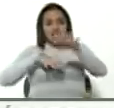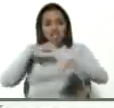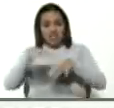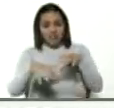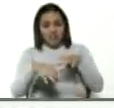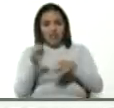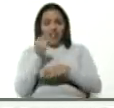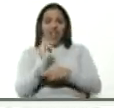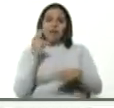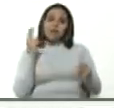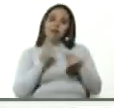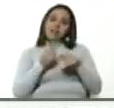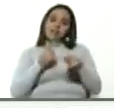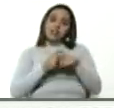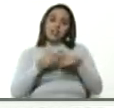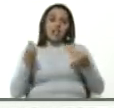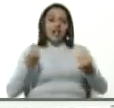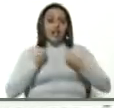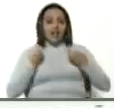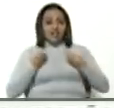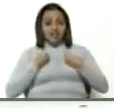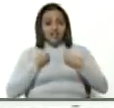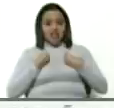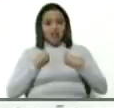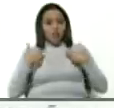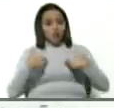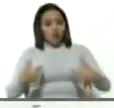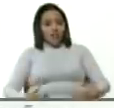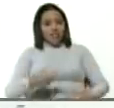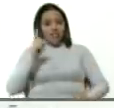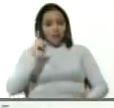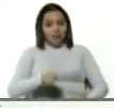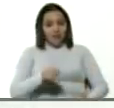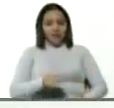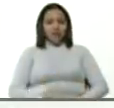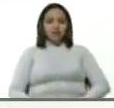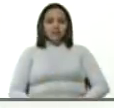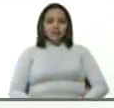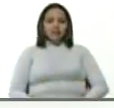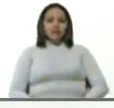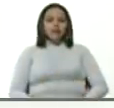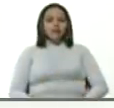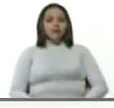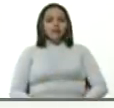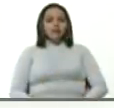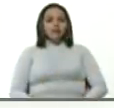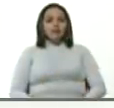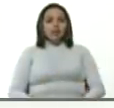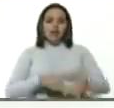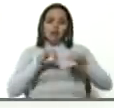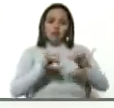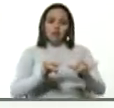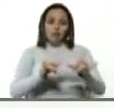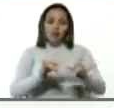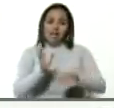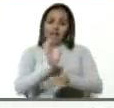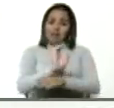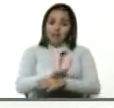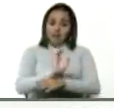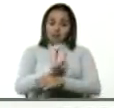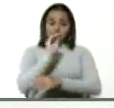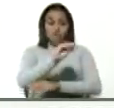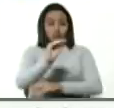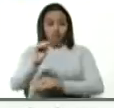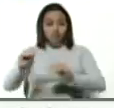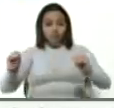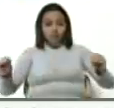repito, contra la vida humana. En tal sentido, y de esta manera, con esta alerta y con estas advertencias, con